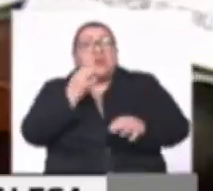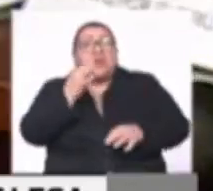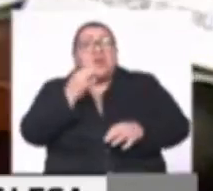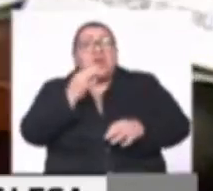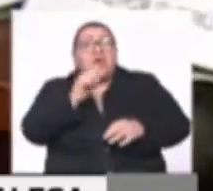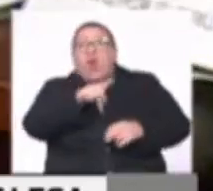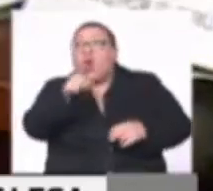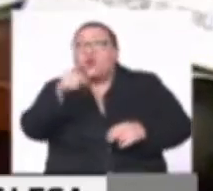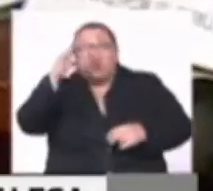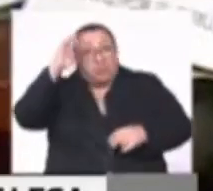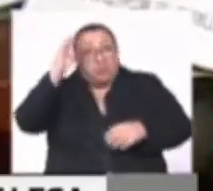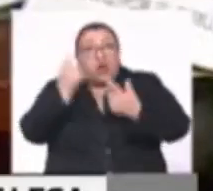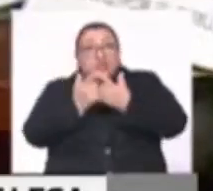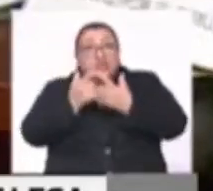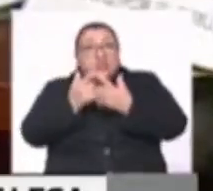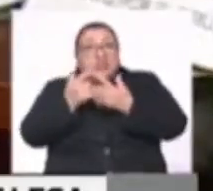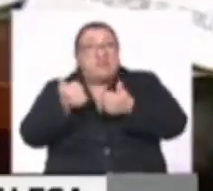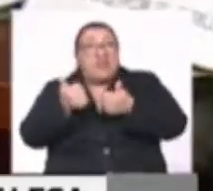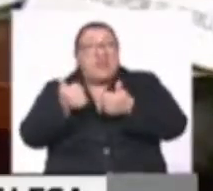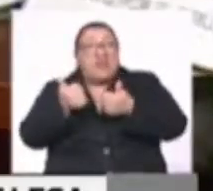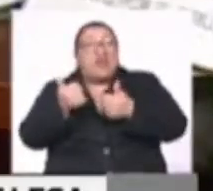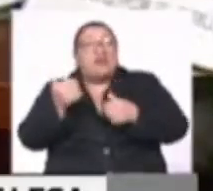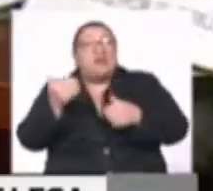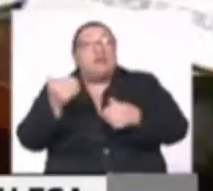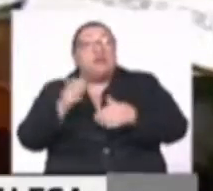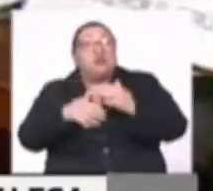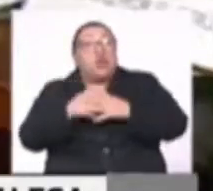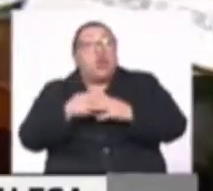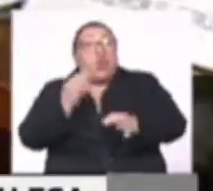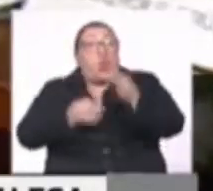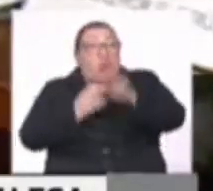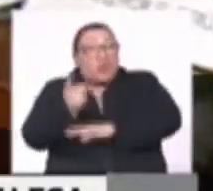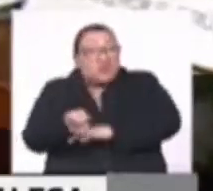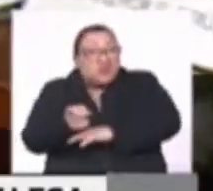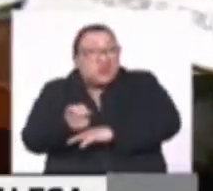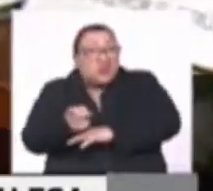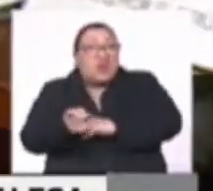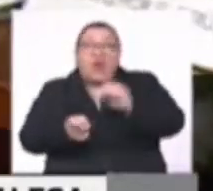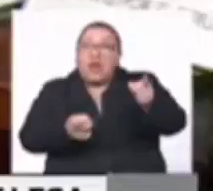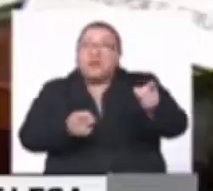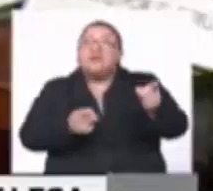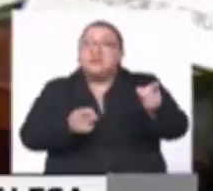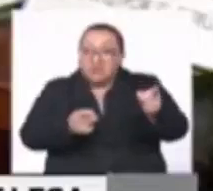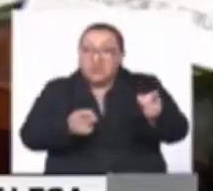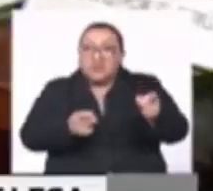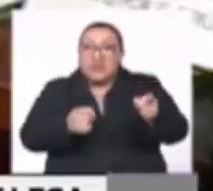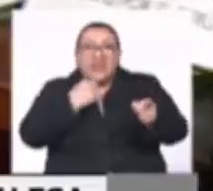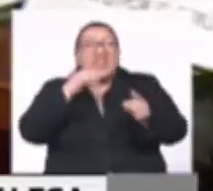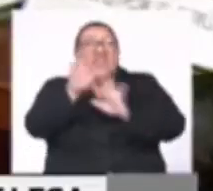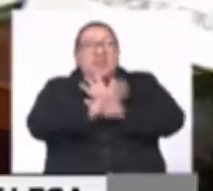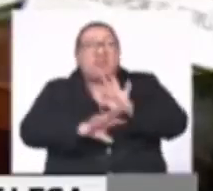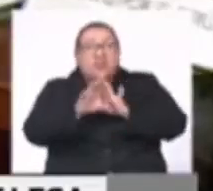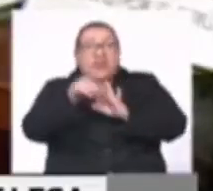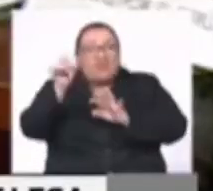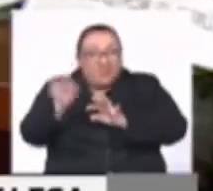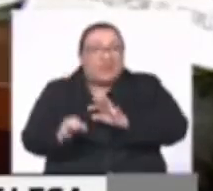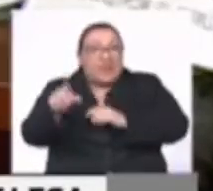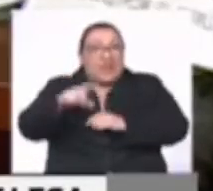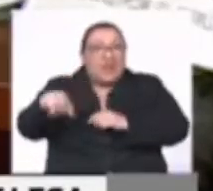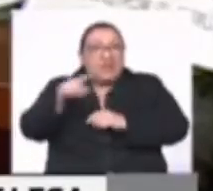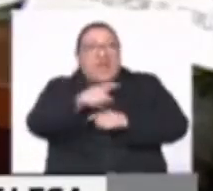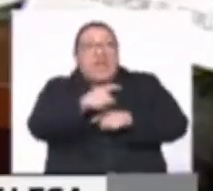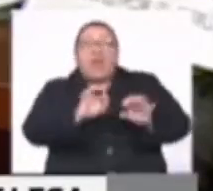que marcharon el uniforme torturando, ejecutando y desapareciendo a quienes debían proteger, queden